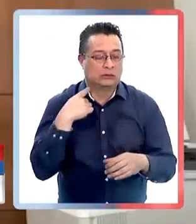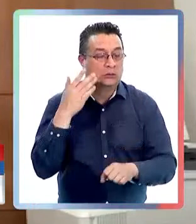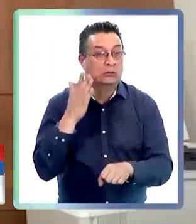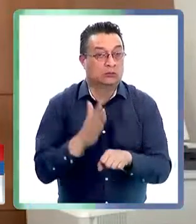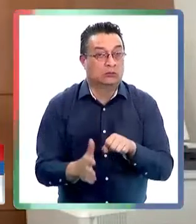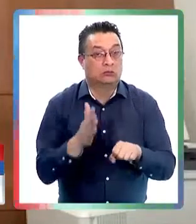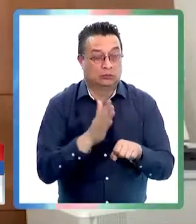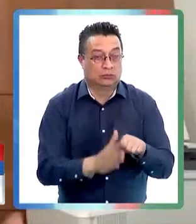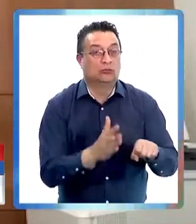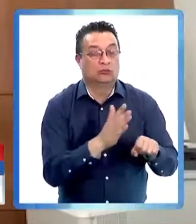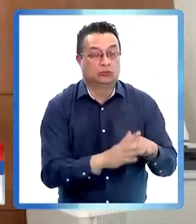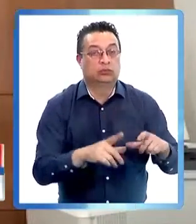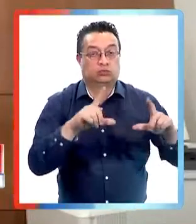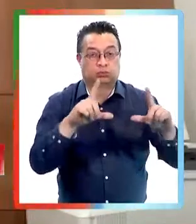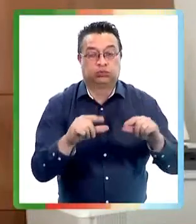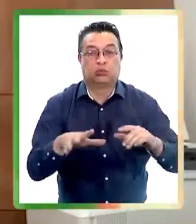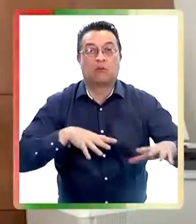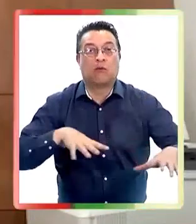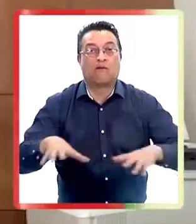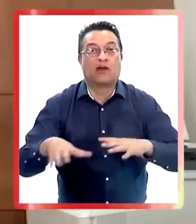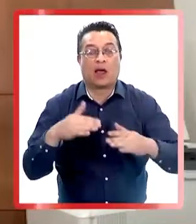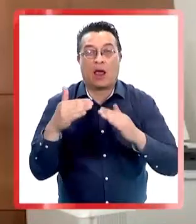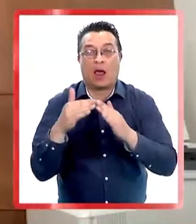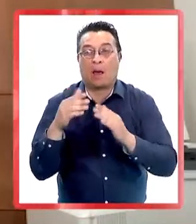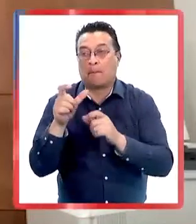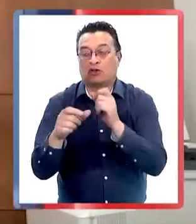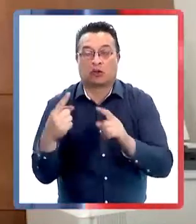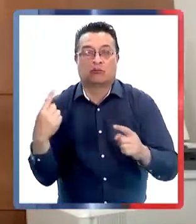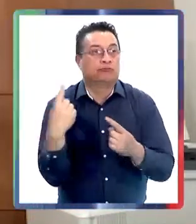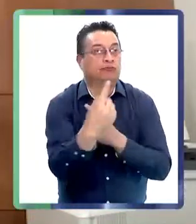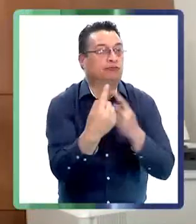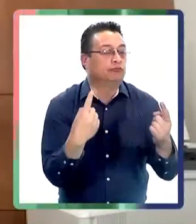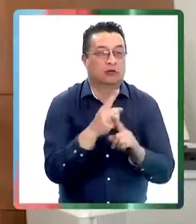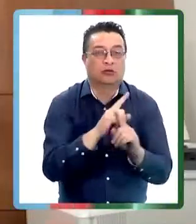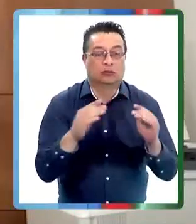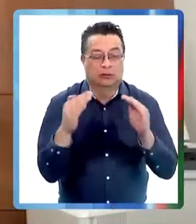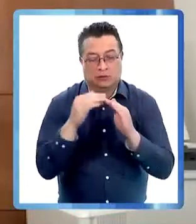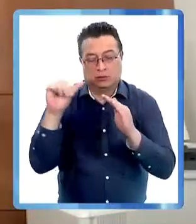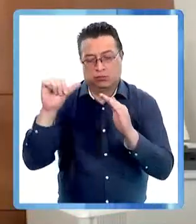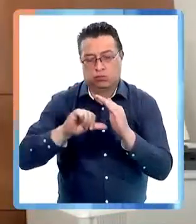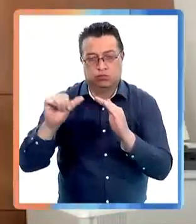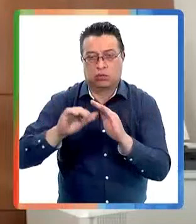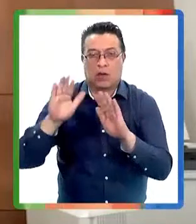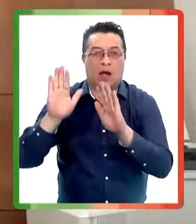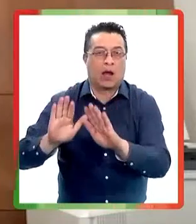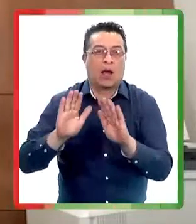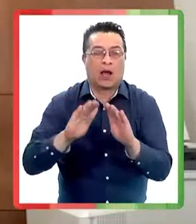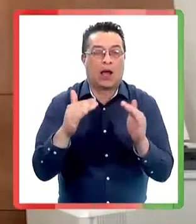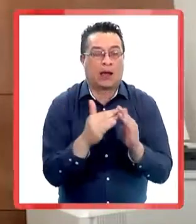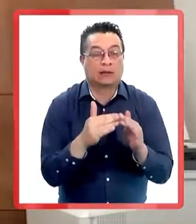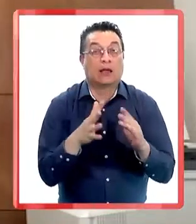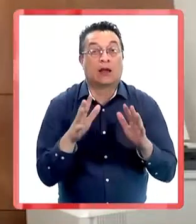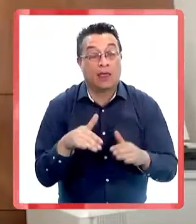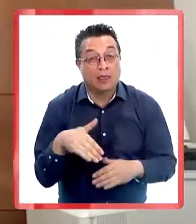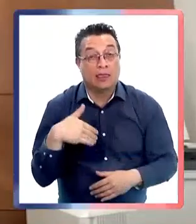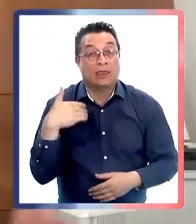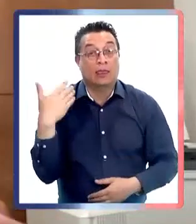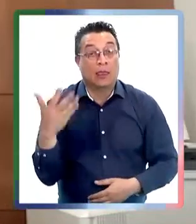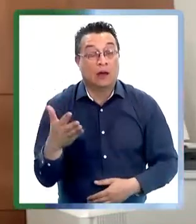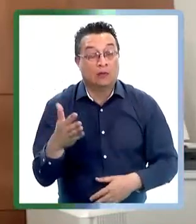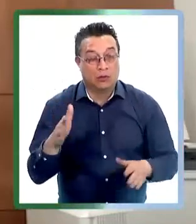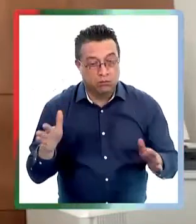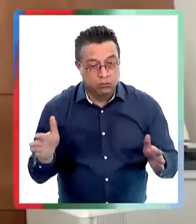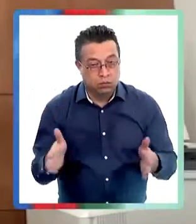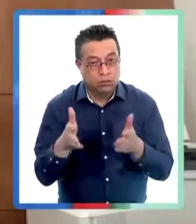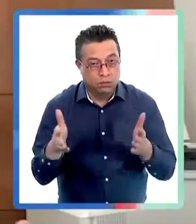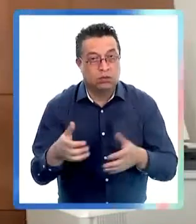harto desempleo, producto de que se redujo la movilidad de las personas, hubo cuarentenas masivas, pero luego cuando se empieza a